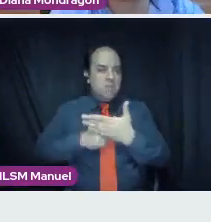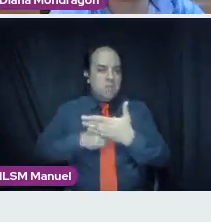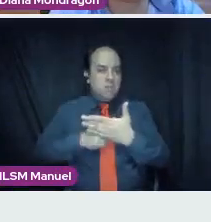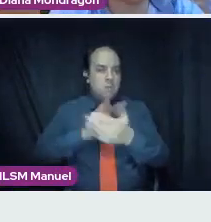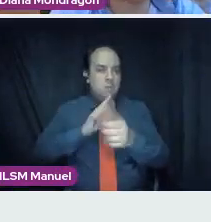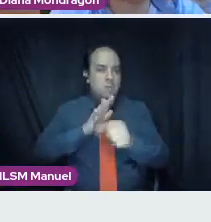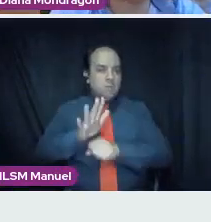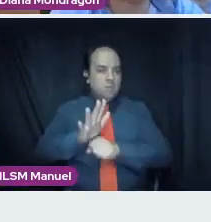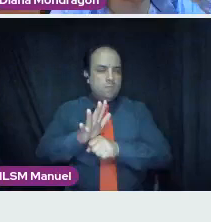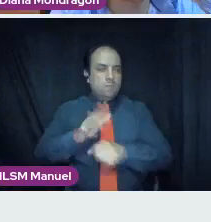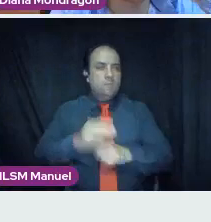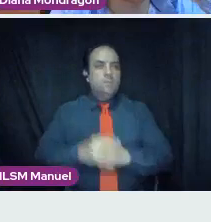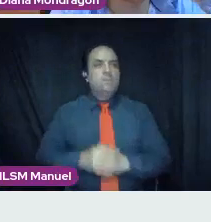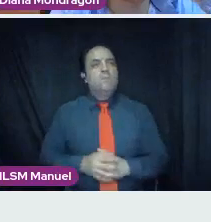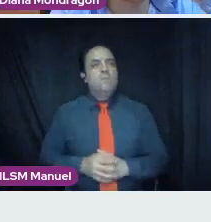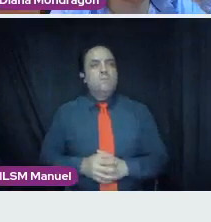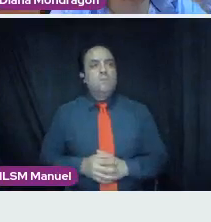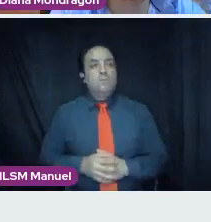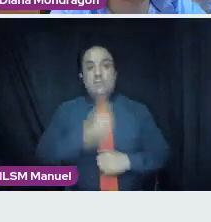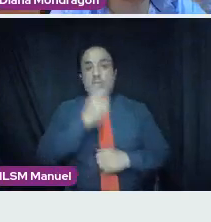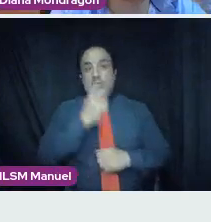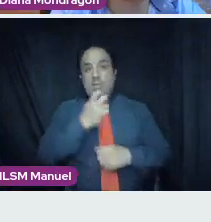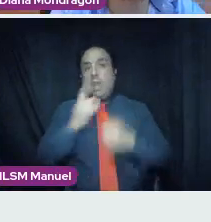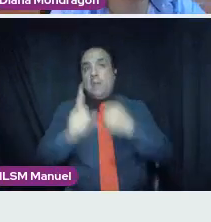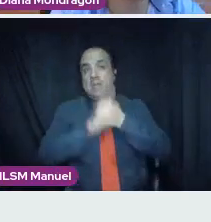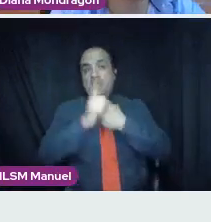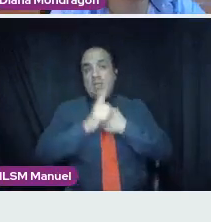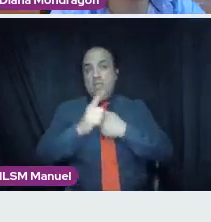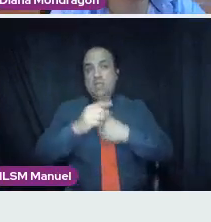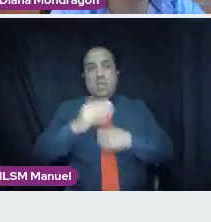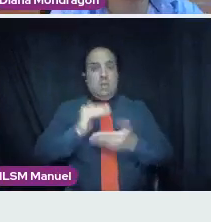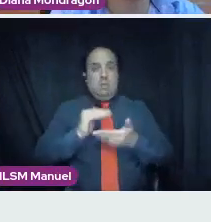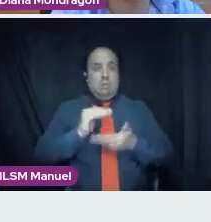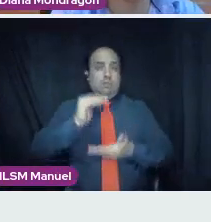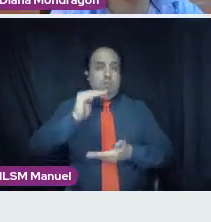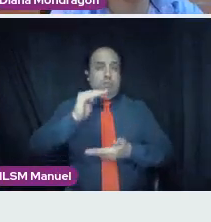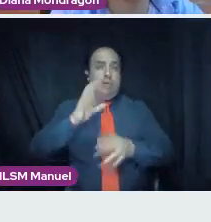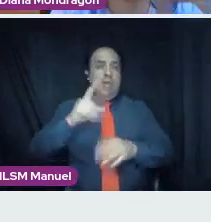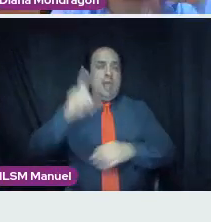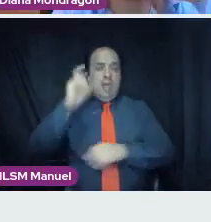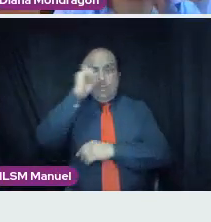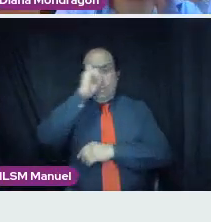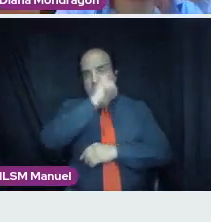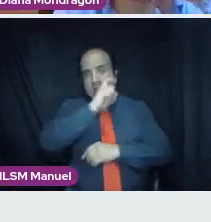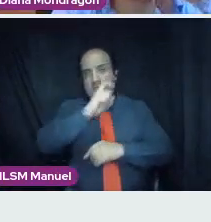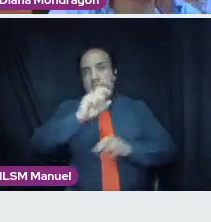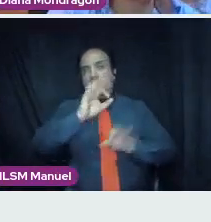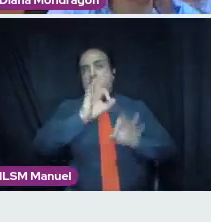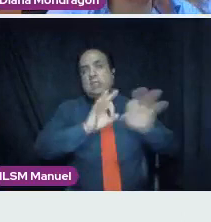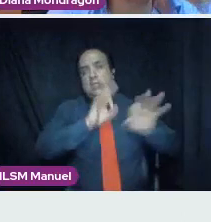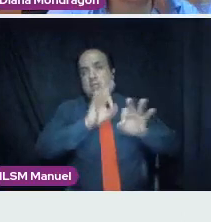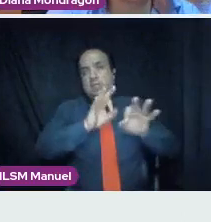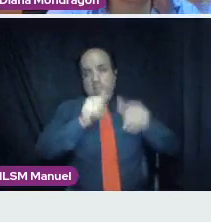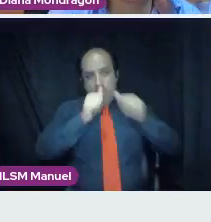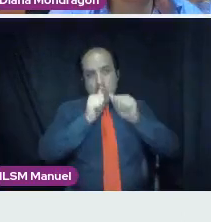que estos problemas no crezcan, ¿no? Y no se vuelvan más complejos de tratar. Sí,